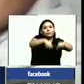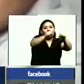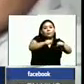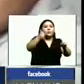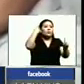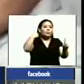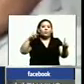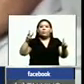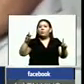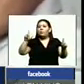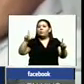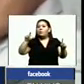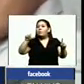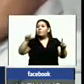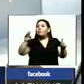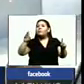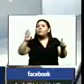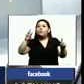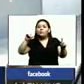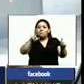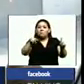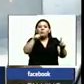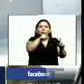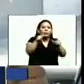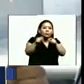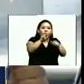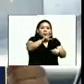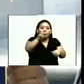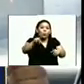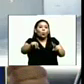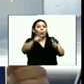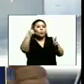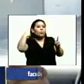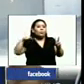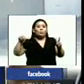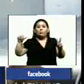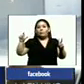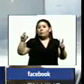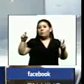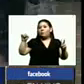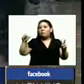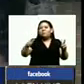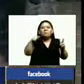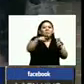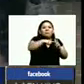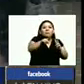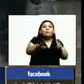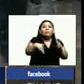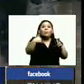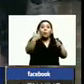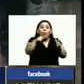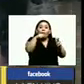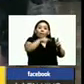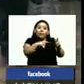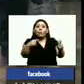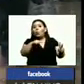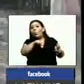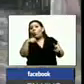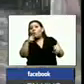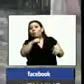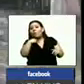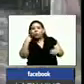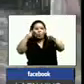Wilber Ernesto Carranza De 21 años Y Axel Eduardo Villalobos de 20 Acusados por el homicidio del